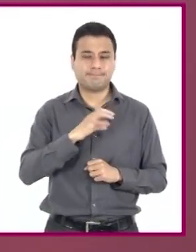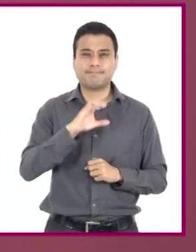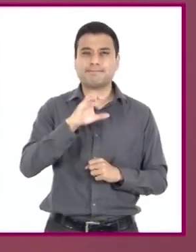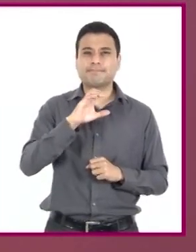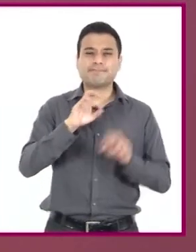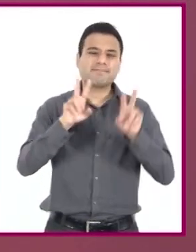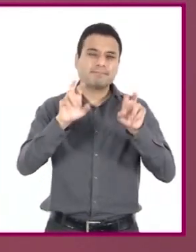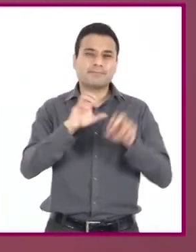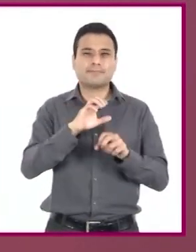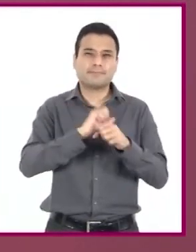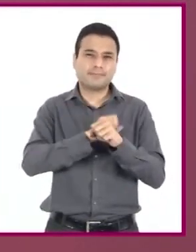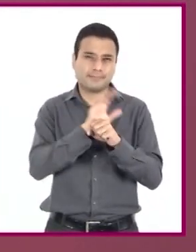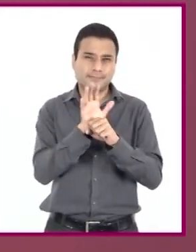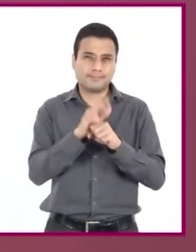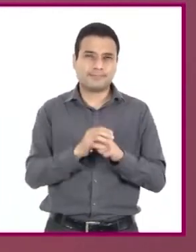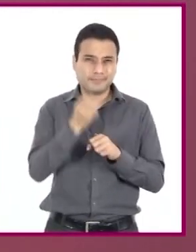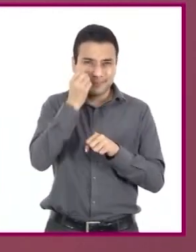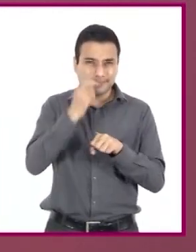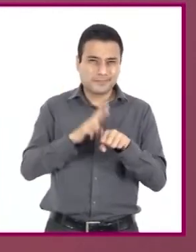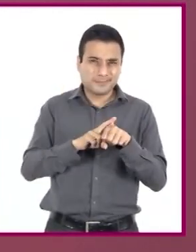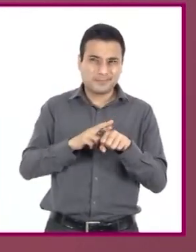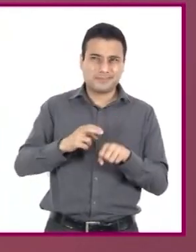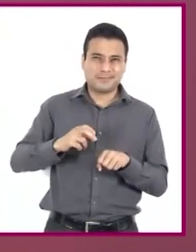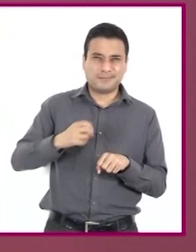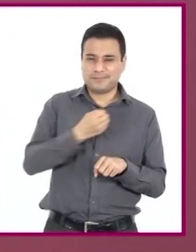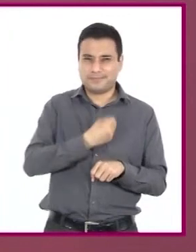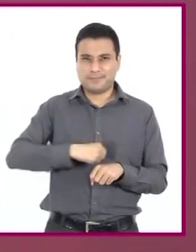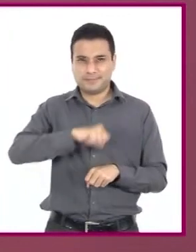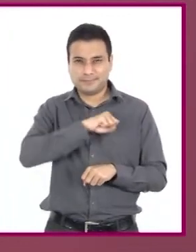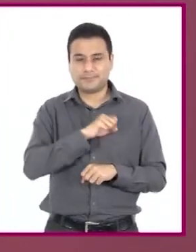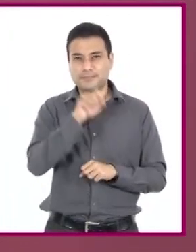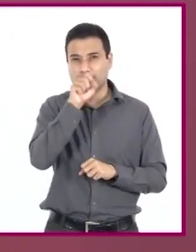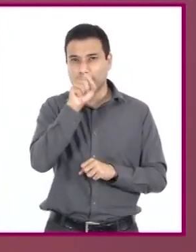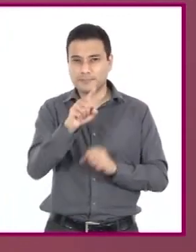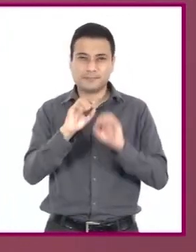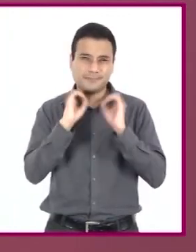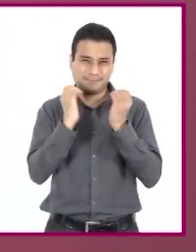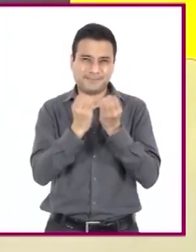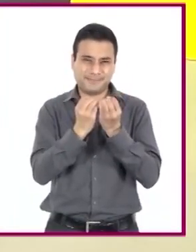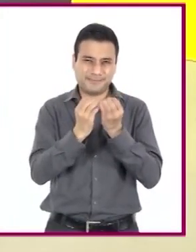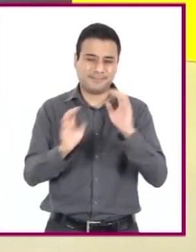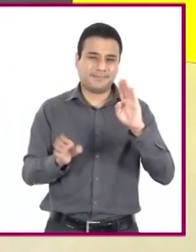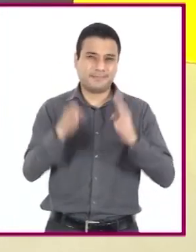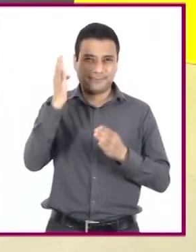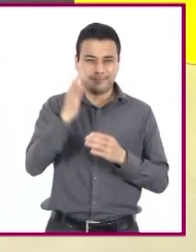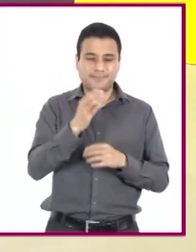COVID-19 que genera la Secretaría de Salud y la Organización Mundial de la Salud.